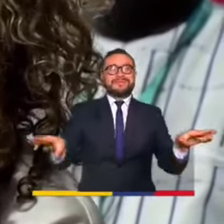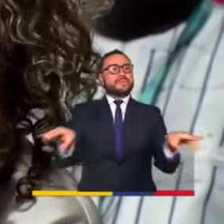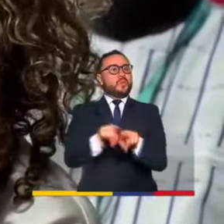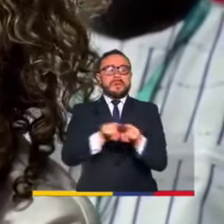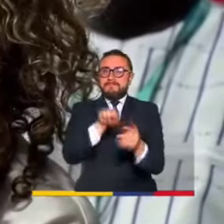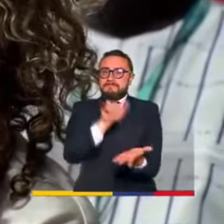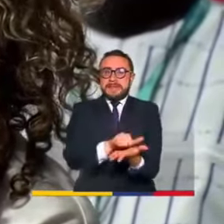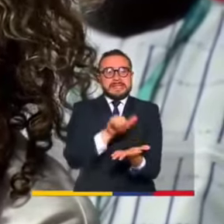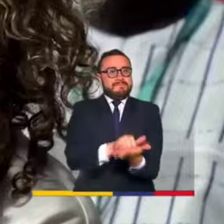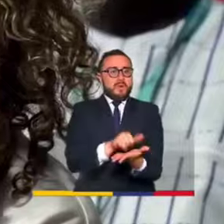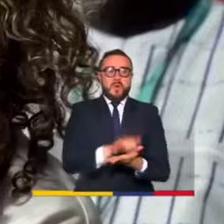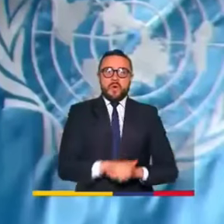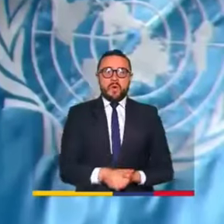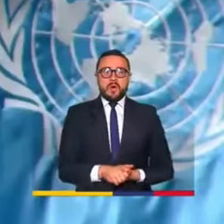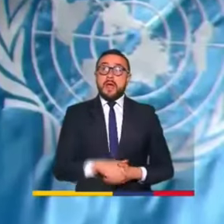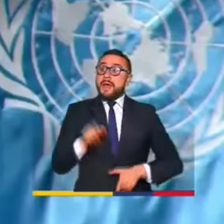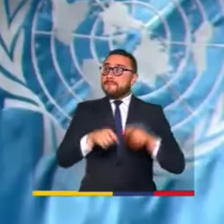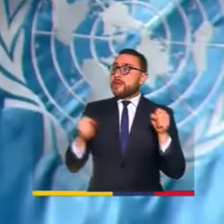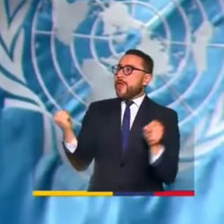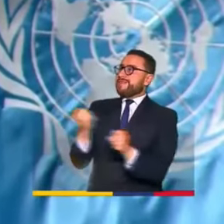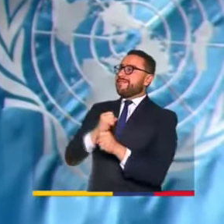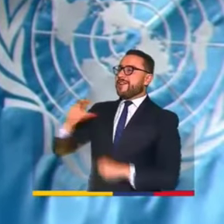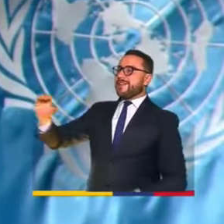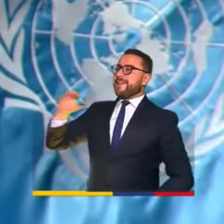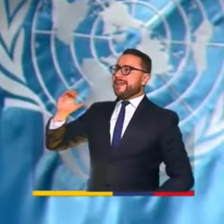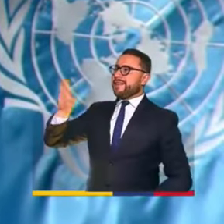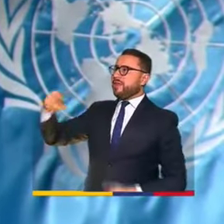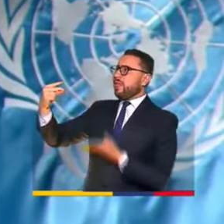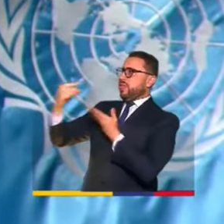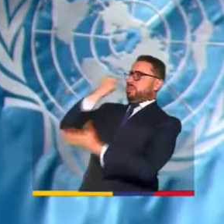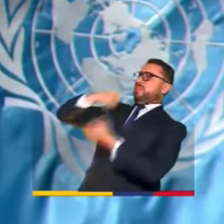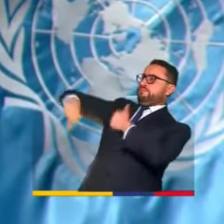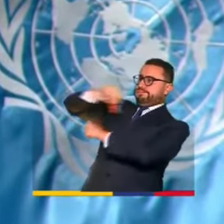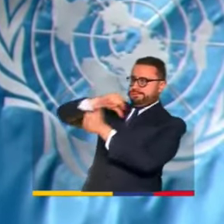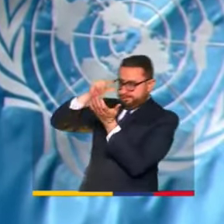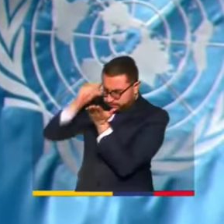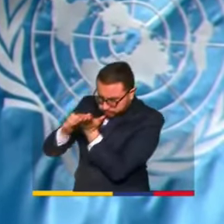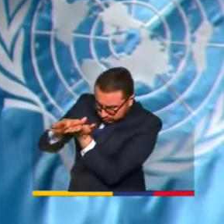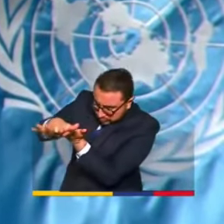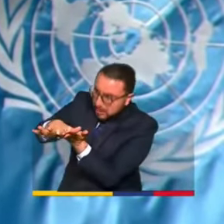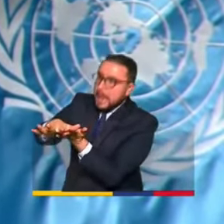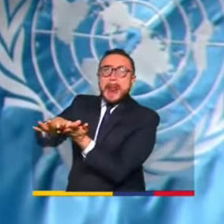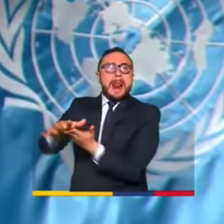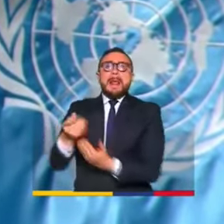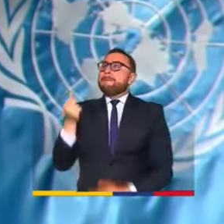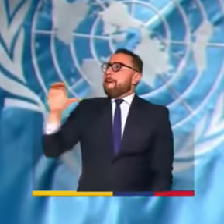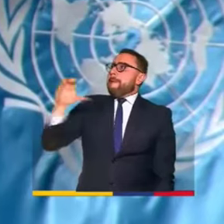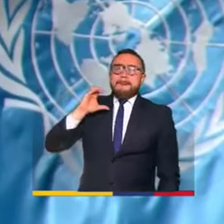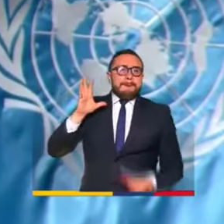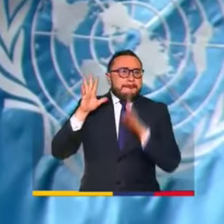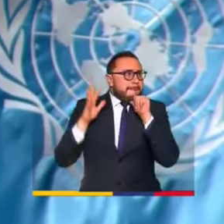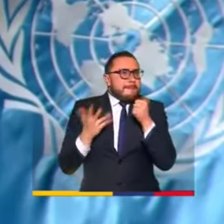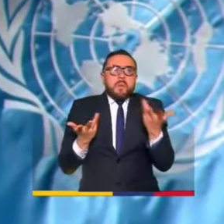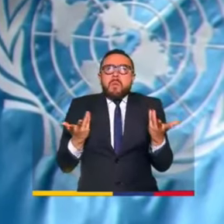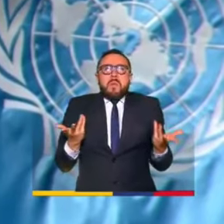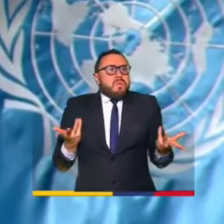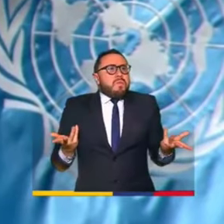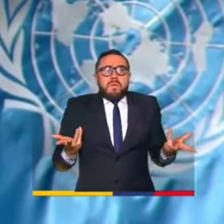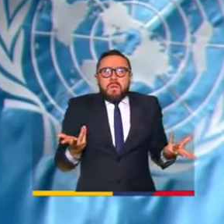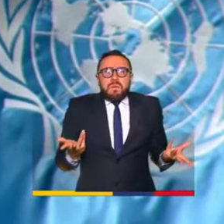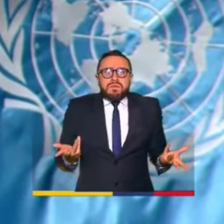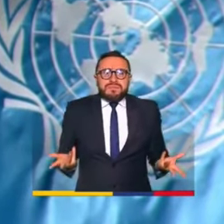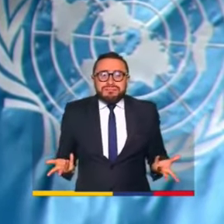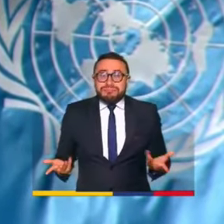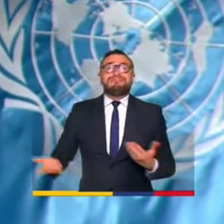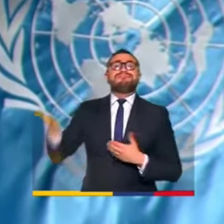Desempleo en masa universal, ganancias sin recorderis históricos en el pasado, destrucción del